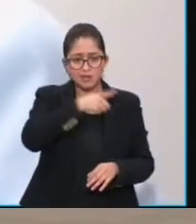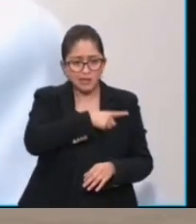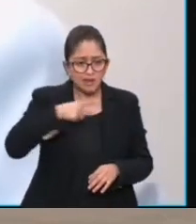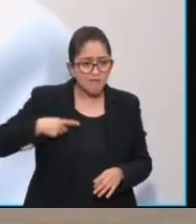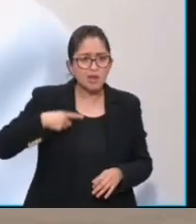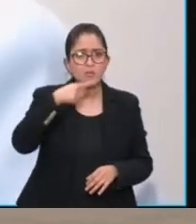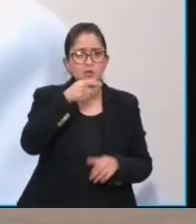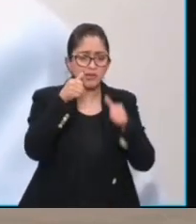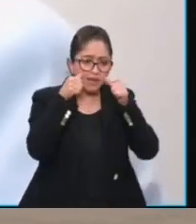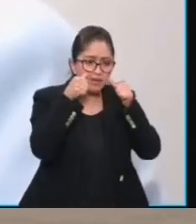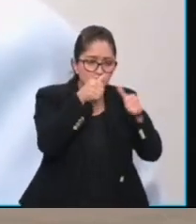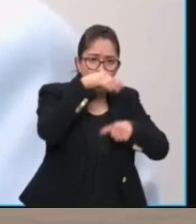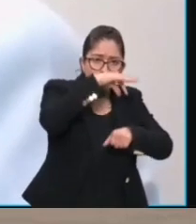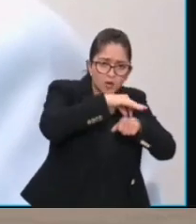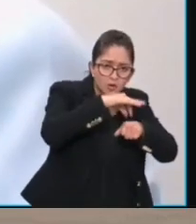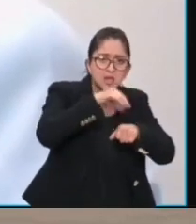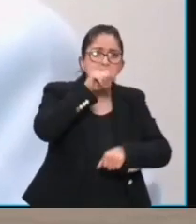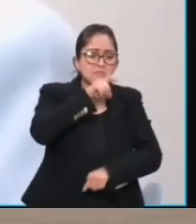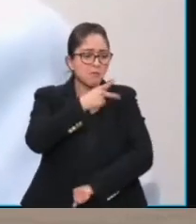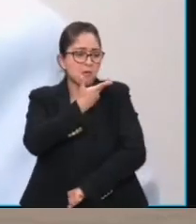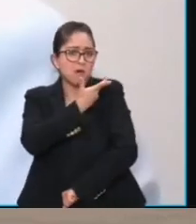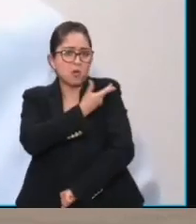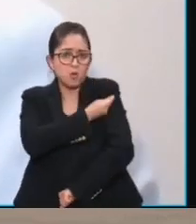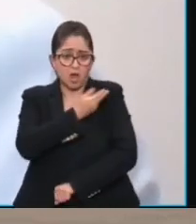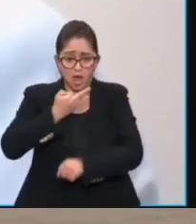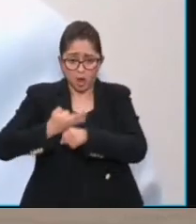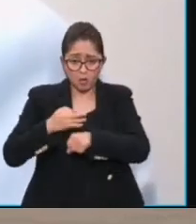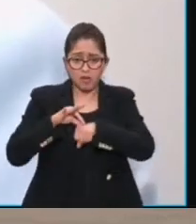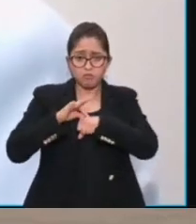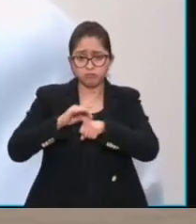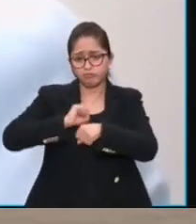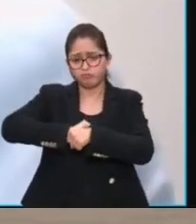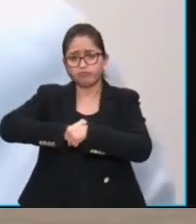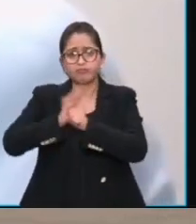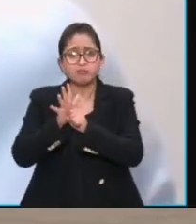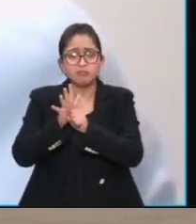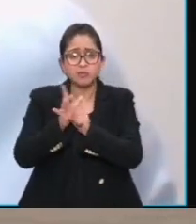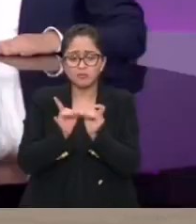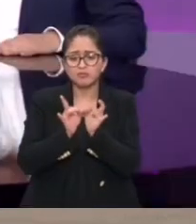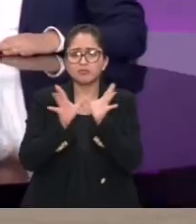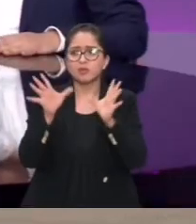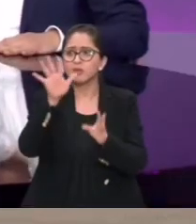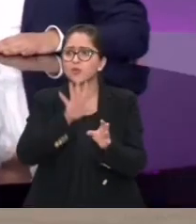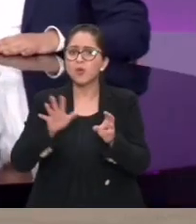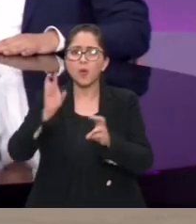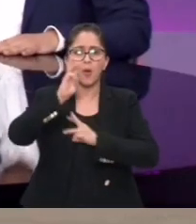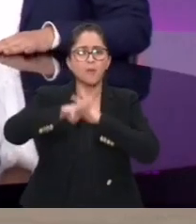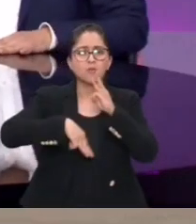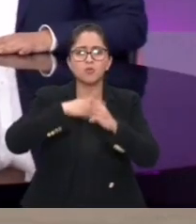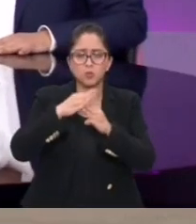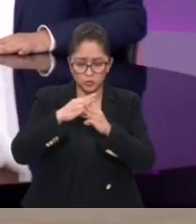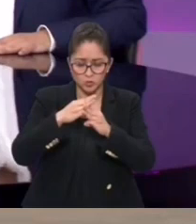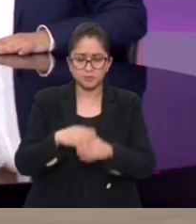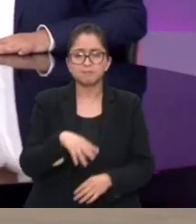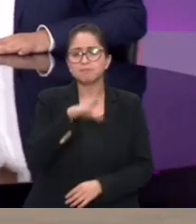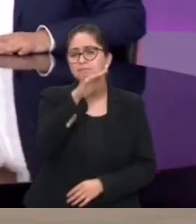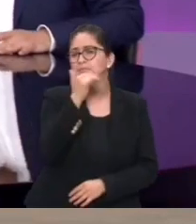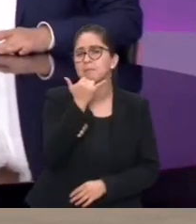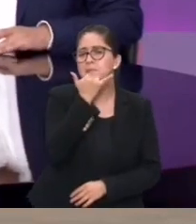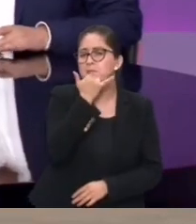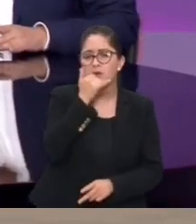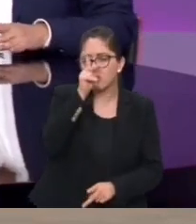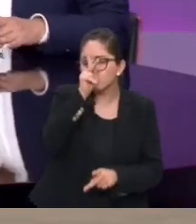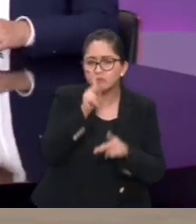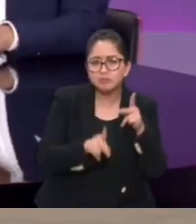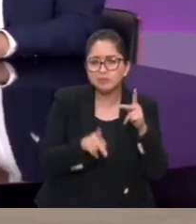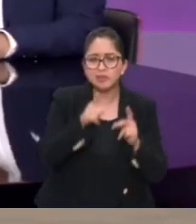y vacunación frente a la pandemia del COVID-19 que azotó al mundo entero. Si me permite, diputado, podemos ver quisiera hablar experiencia... un poquito en esto que decía